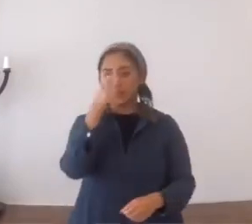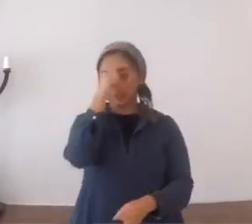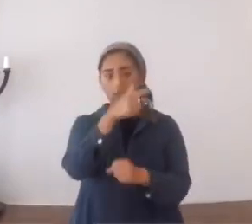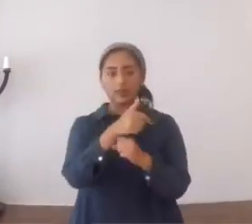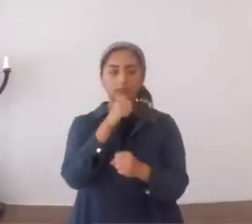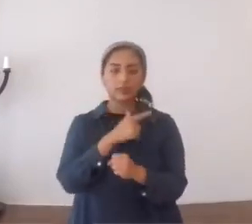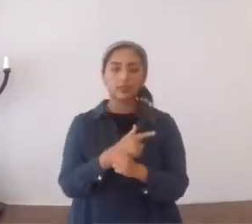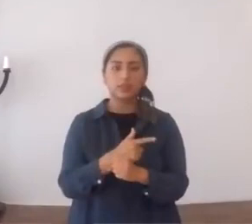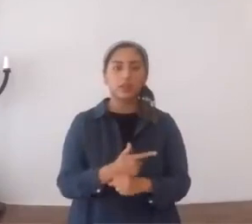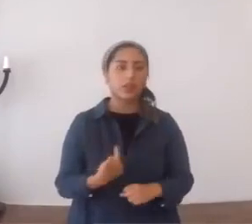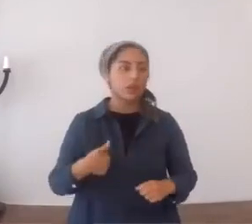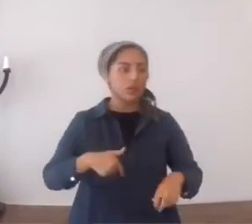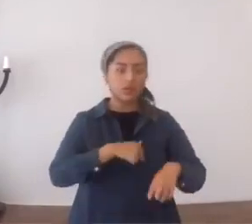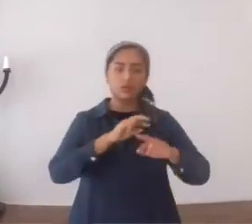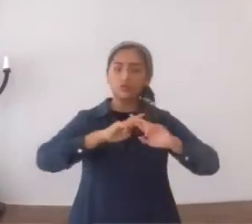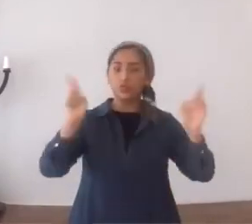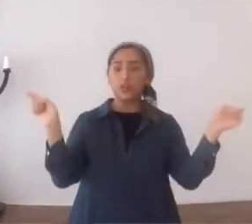hermanos,